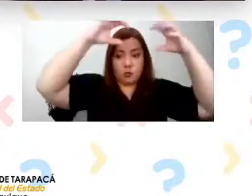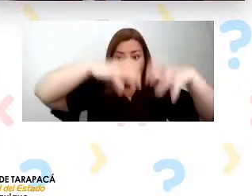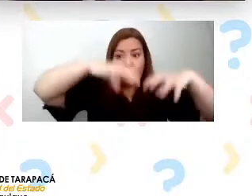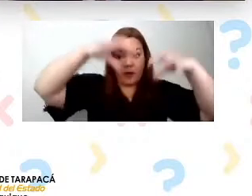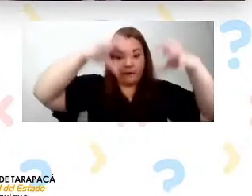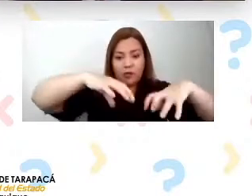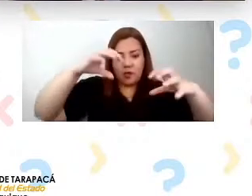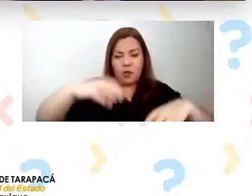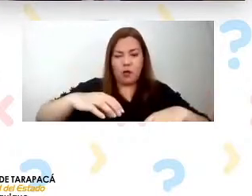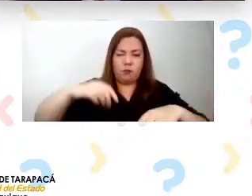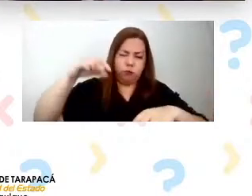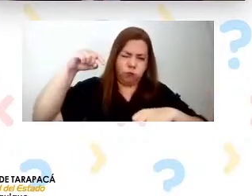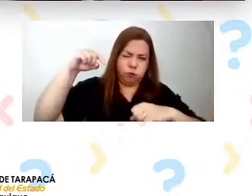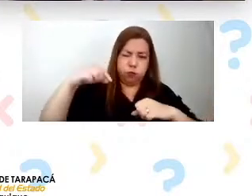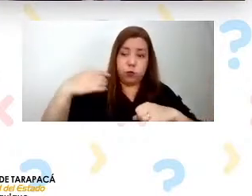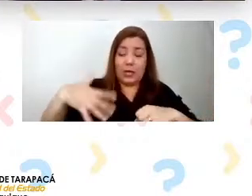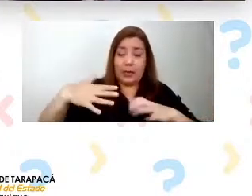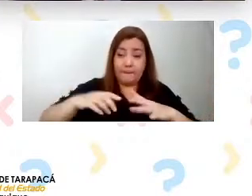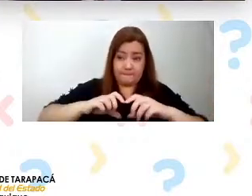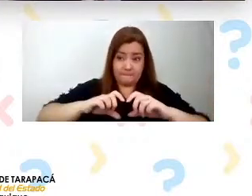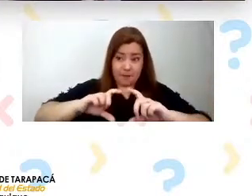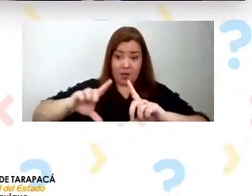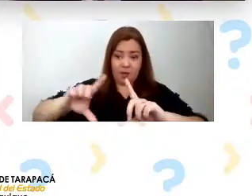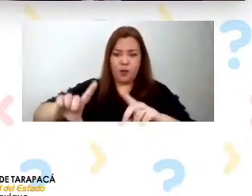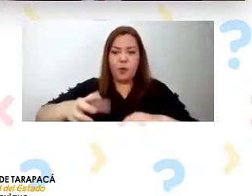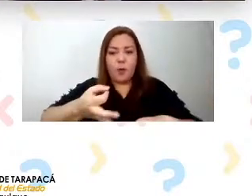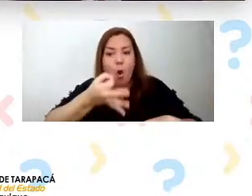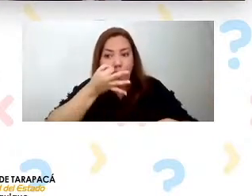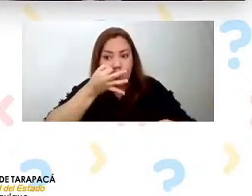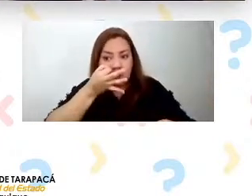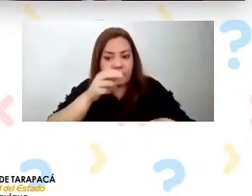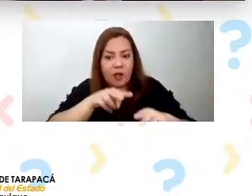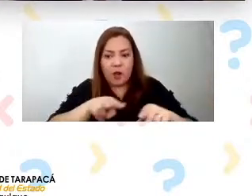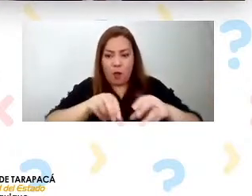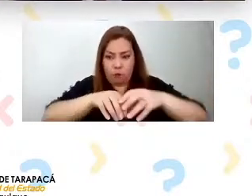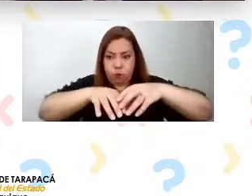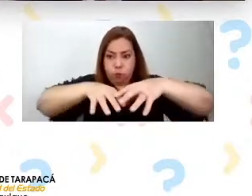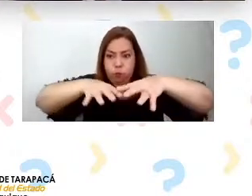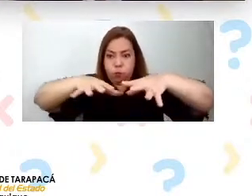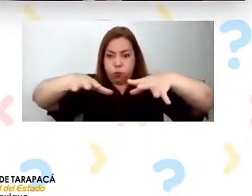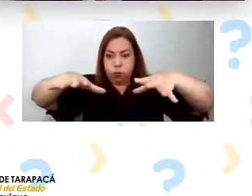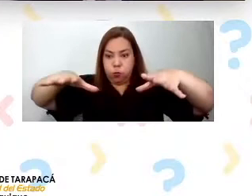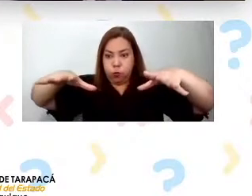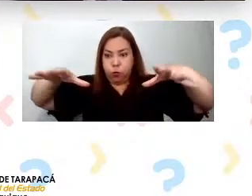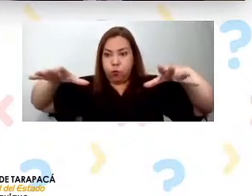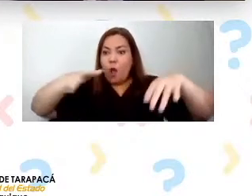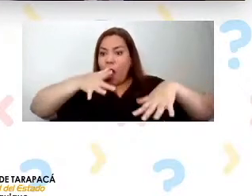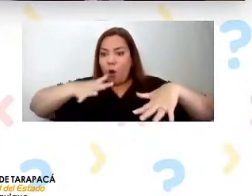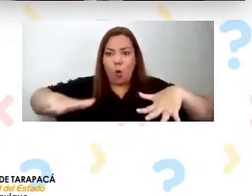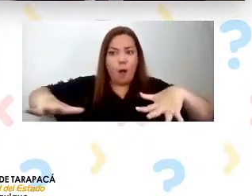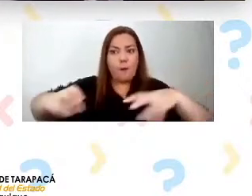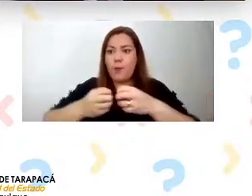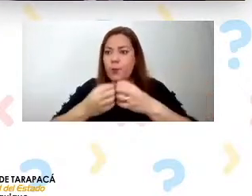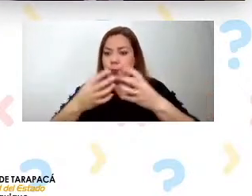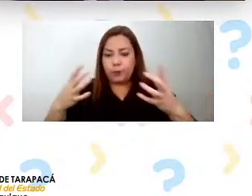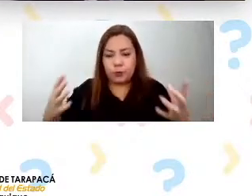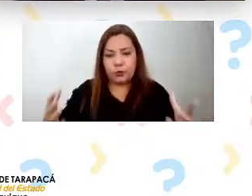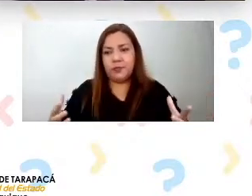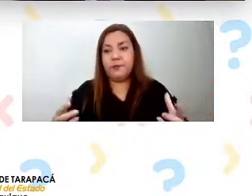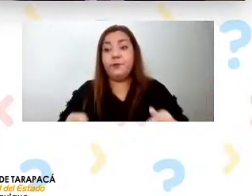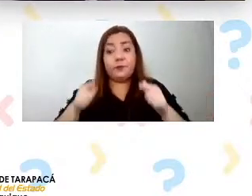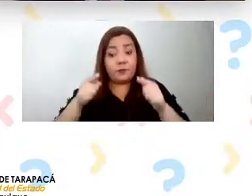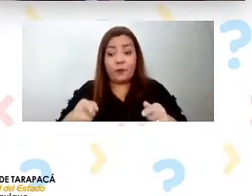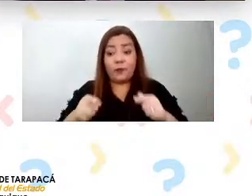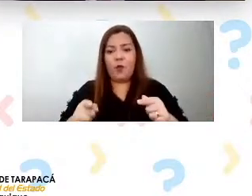lluvias intensas, podemos observar inundación en el salar. Esto obviamente